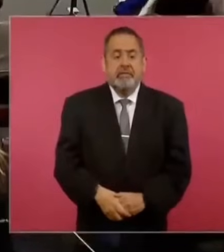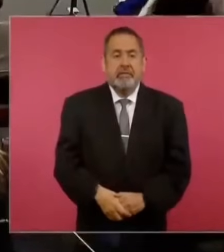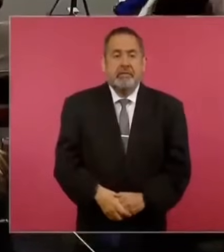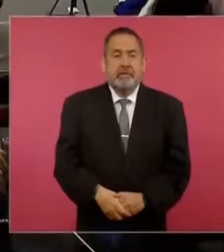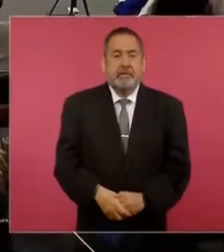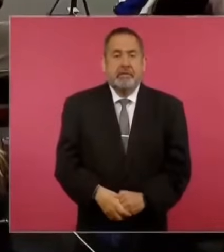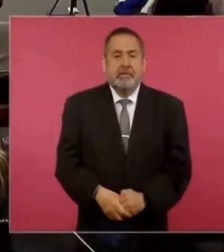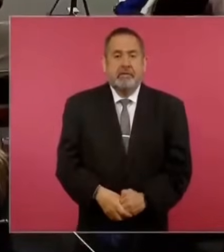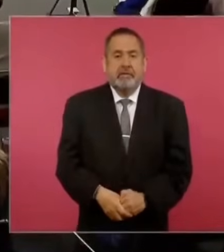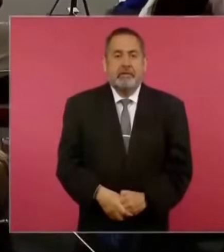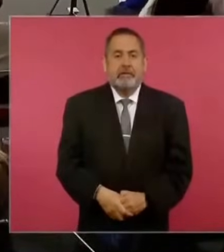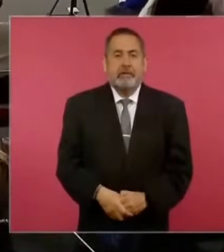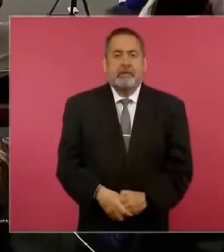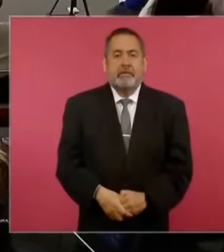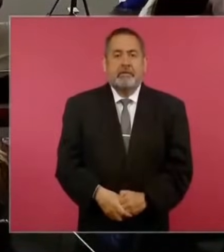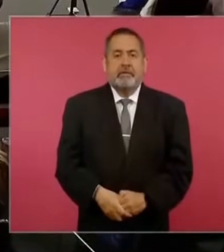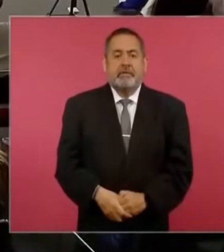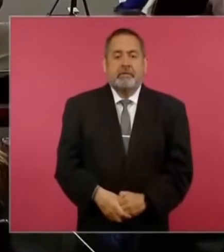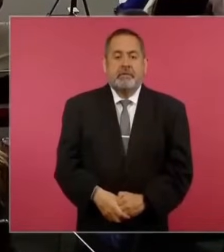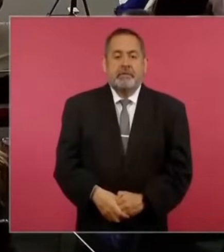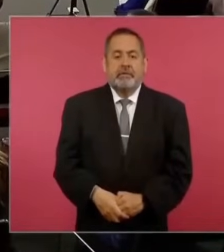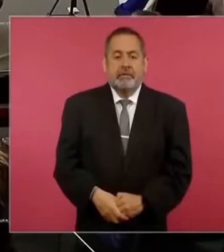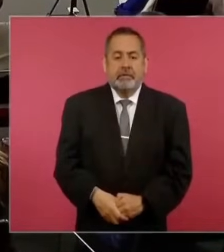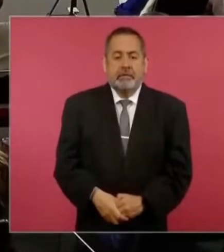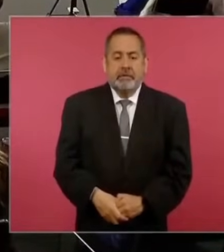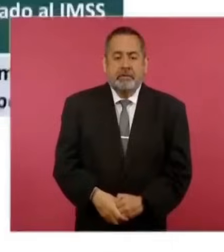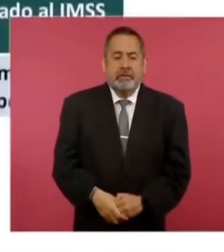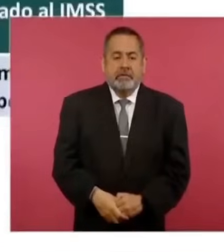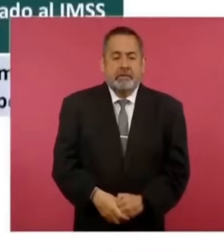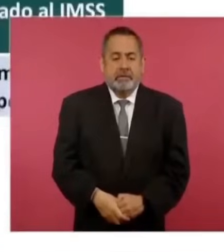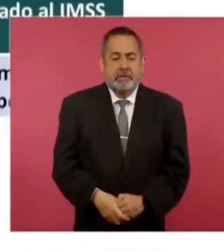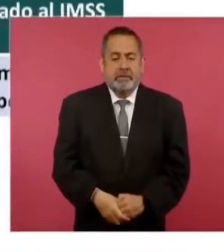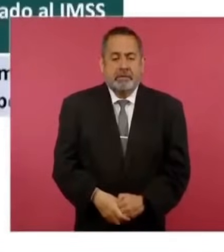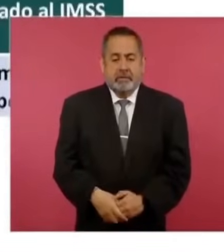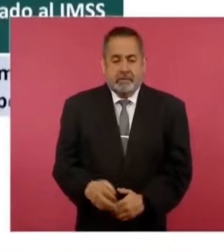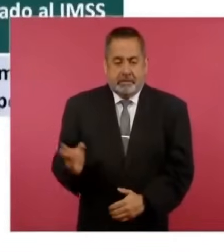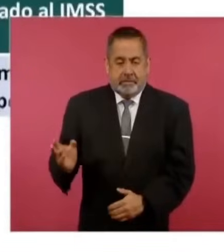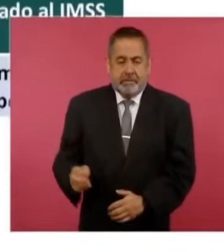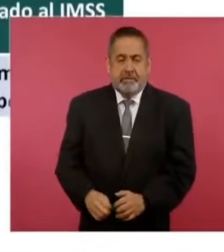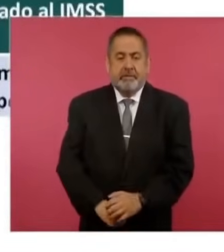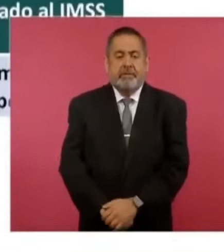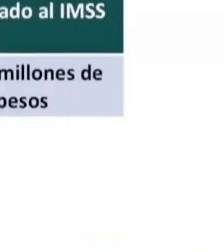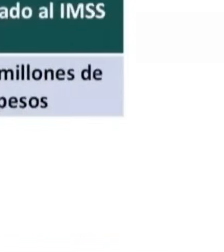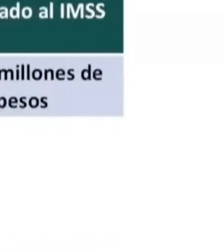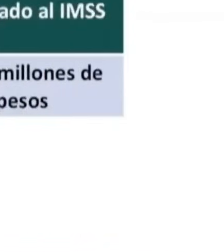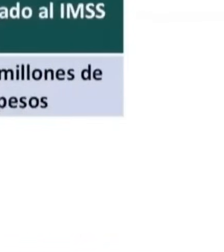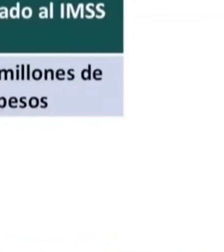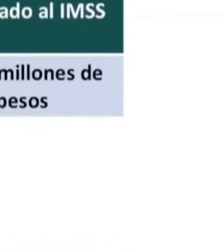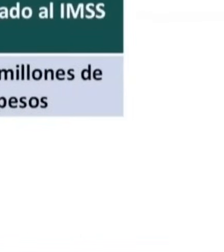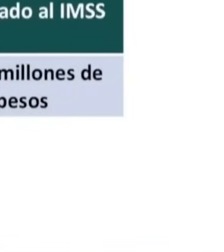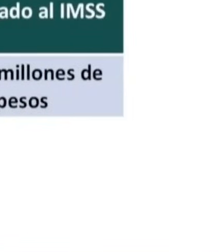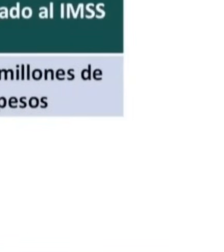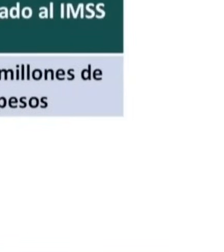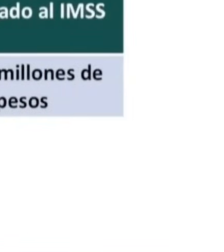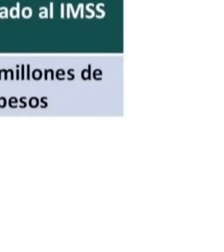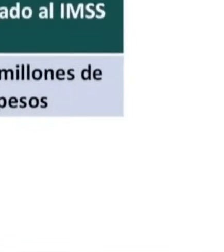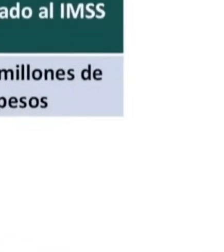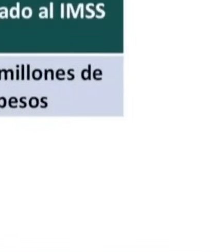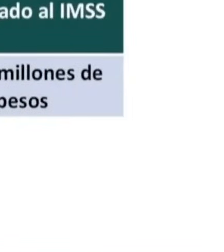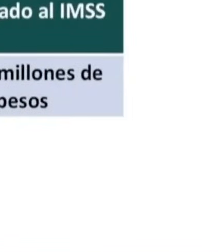¿Cuál sería la fecha que ellos tendrían que entregar estos recursos? La fecha, los términos. Ya se tendría que estar